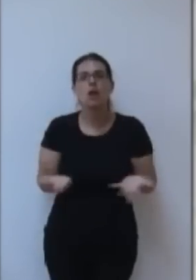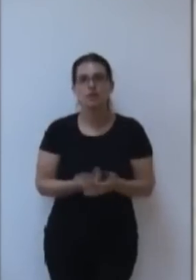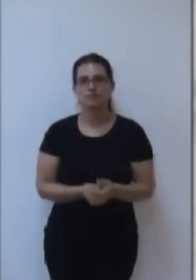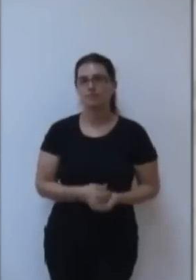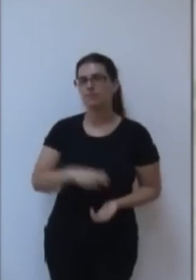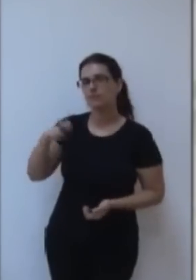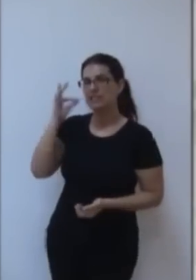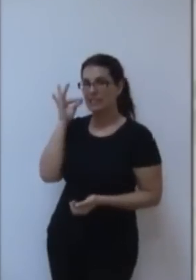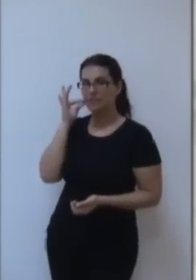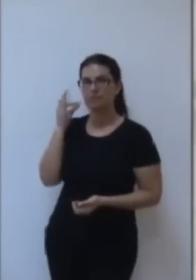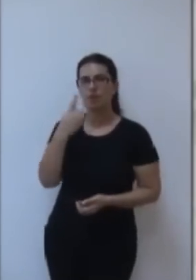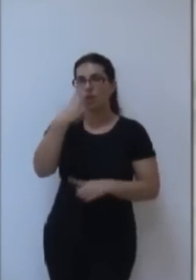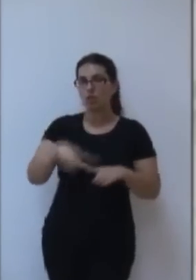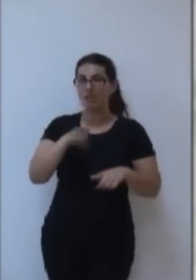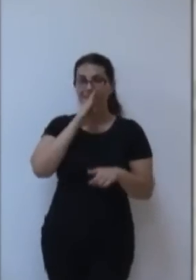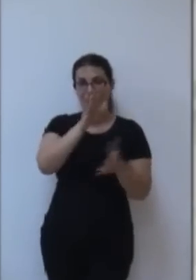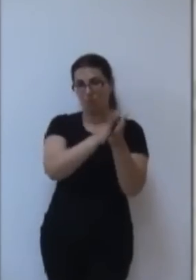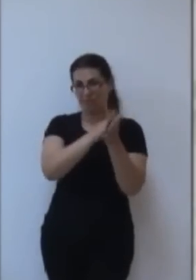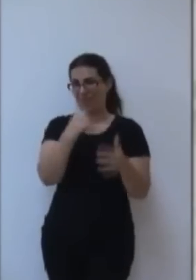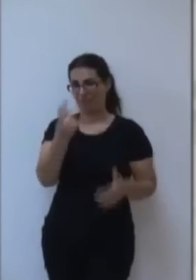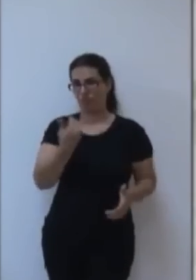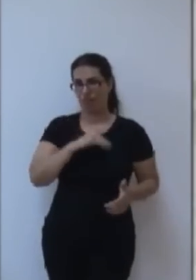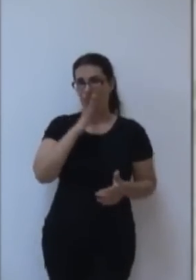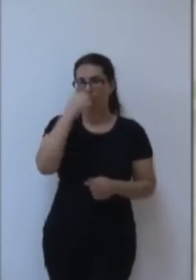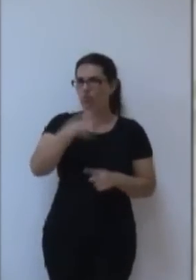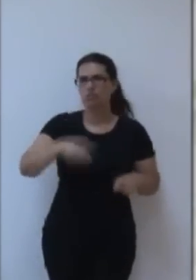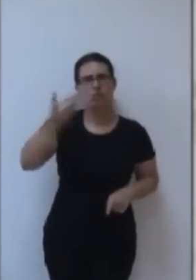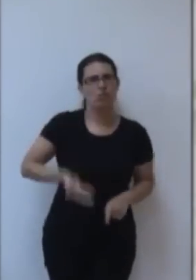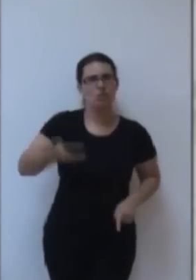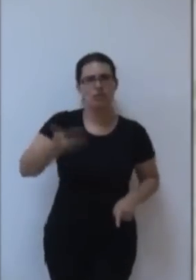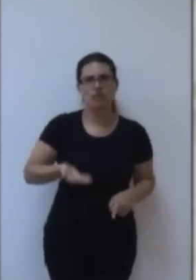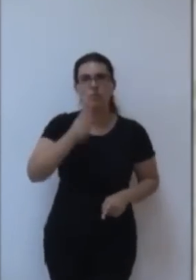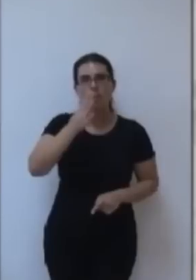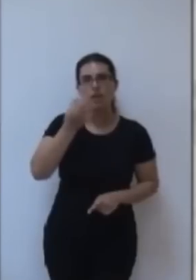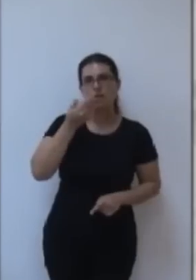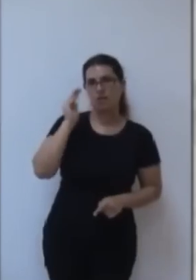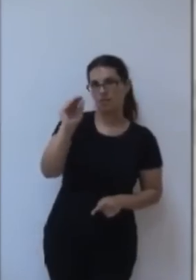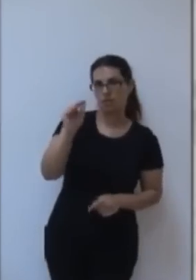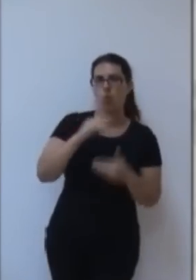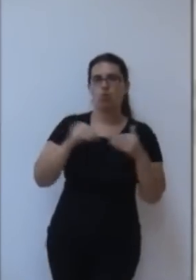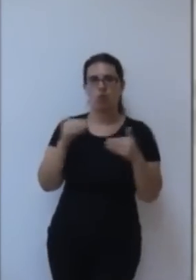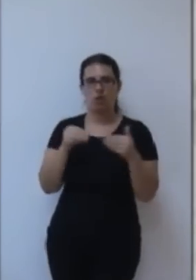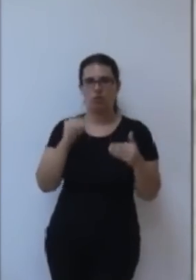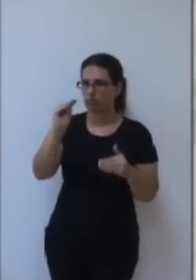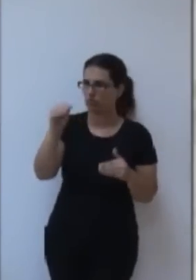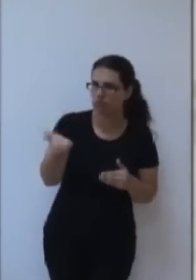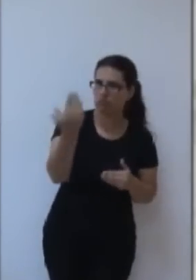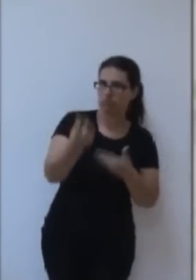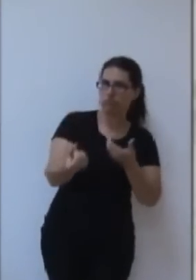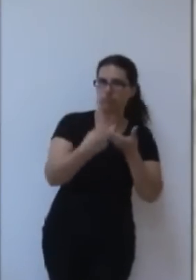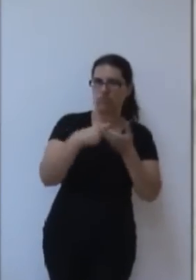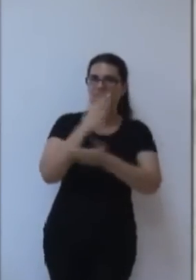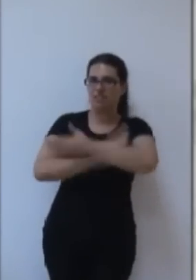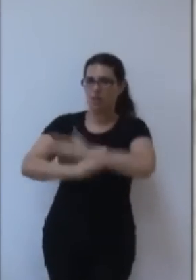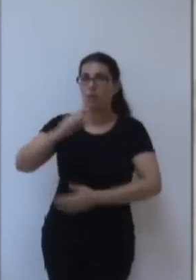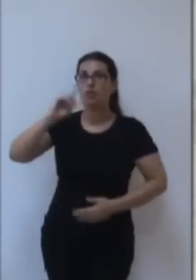algo importante, como comentaban ellas, que no solamente hay que tener en cuenta a los usuarios, las personas con discapacidad, sino también a las